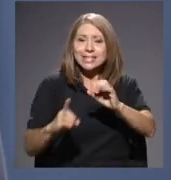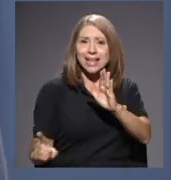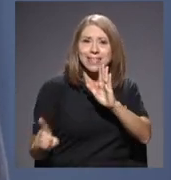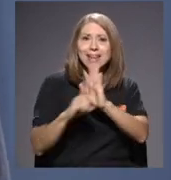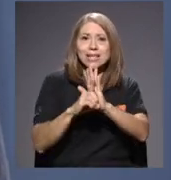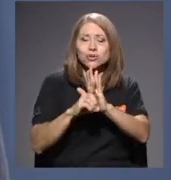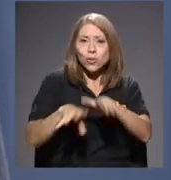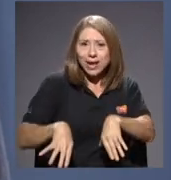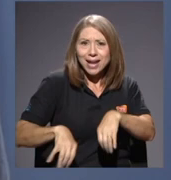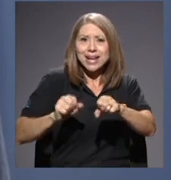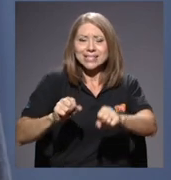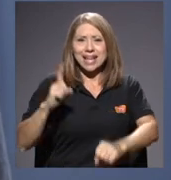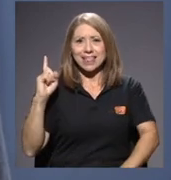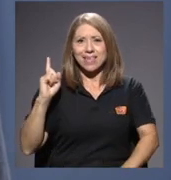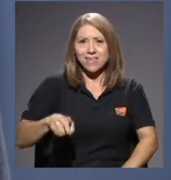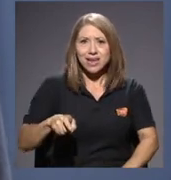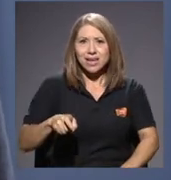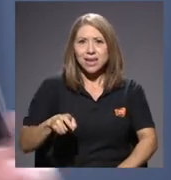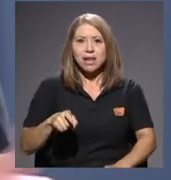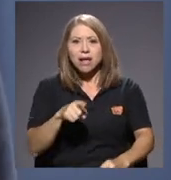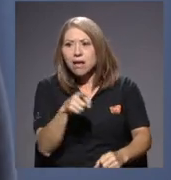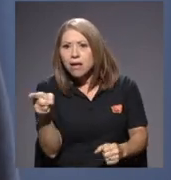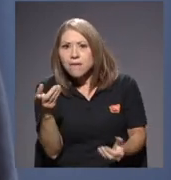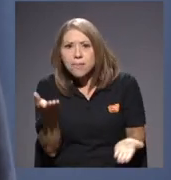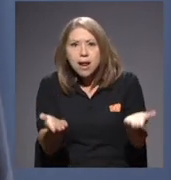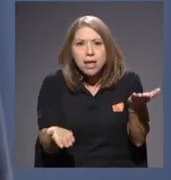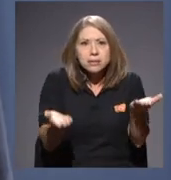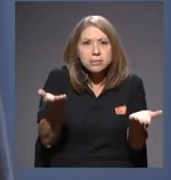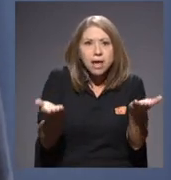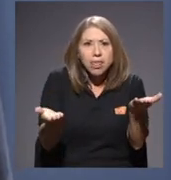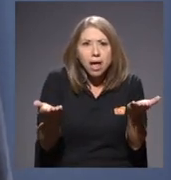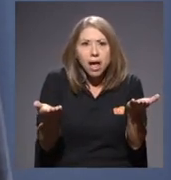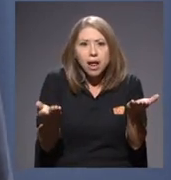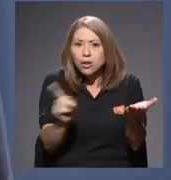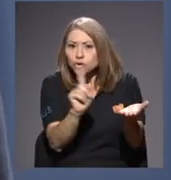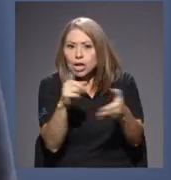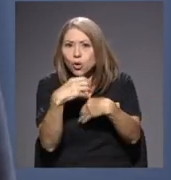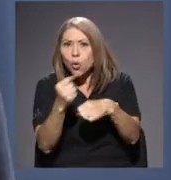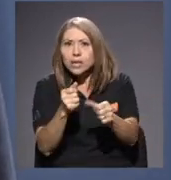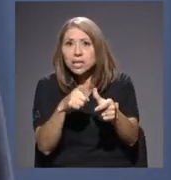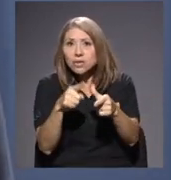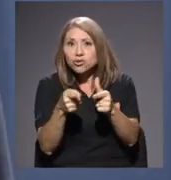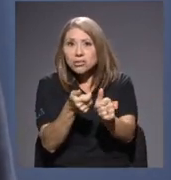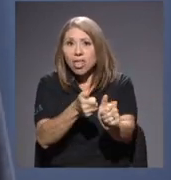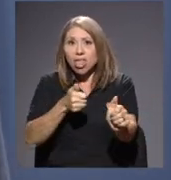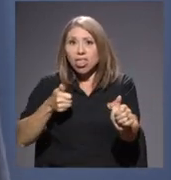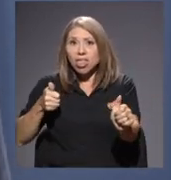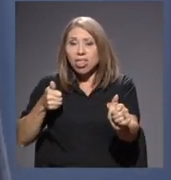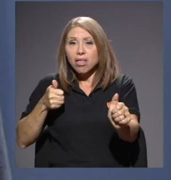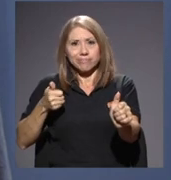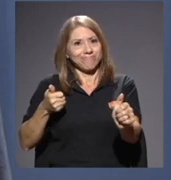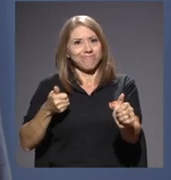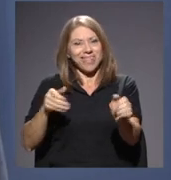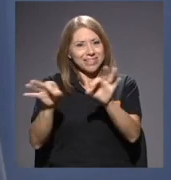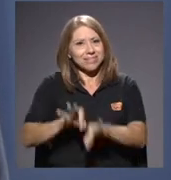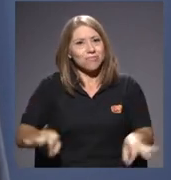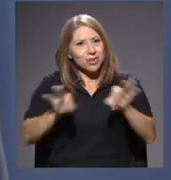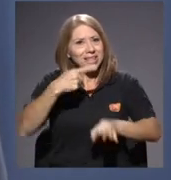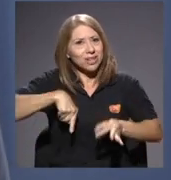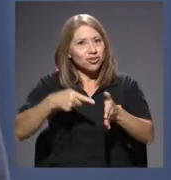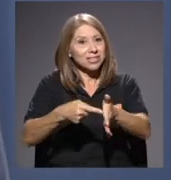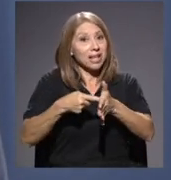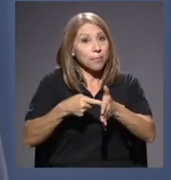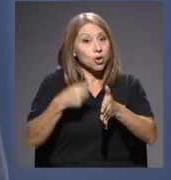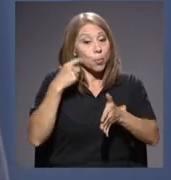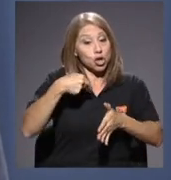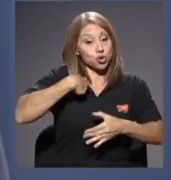deber de comunicar de una forma balanceada, y los que no, que vayan quedando rezagados. Creo que eso es importante que lo exijamos, porque yo estoy hoy en un medio, pero